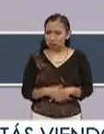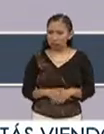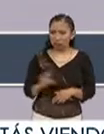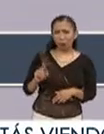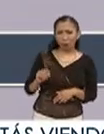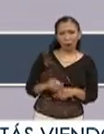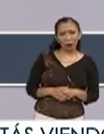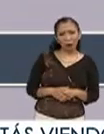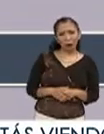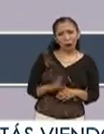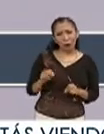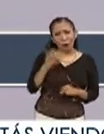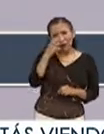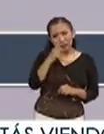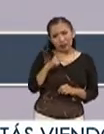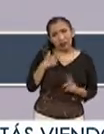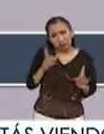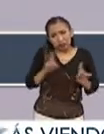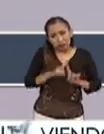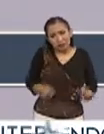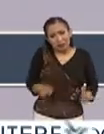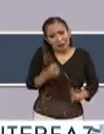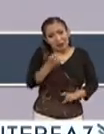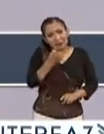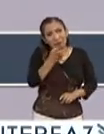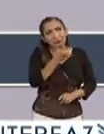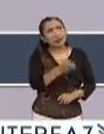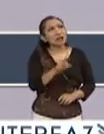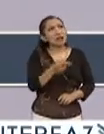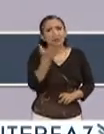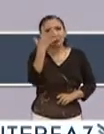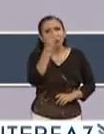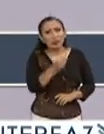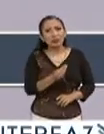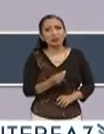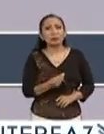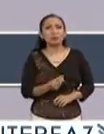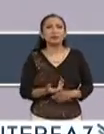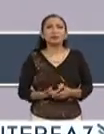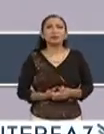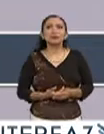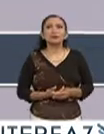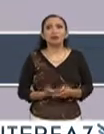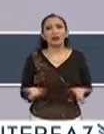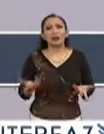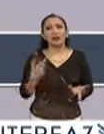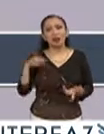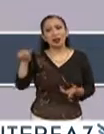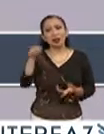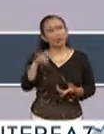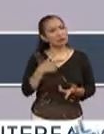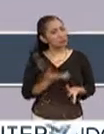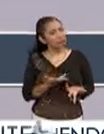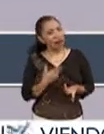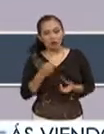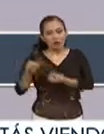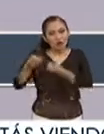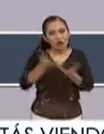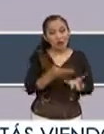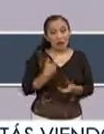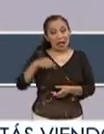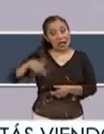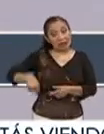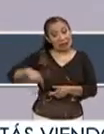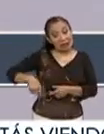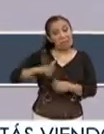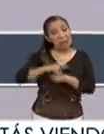no, pues no es algo triste, al contrario, es algo bonito. Y ellos igual me compartían, no, pues